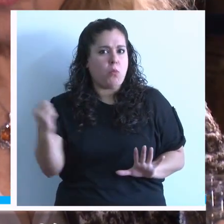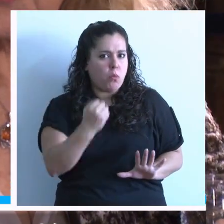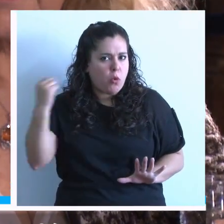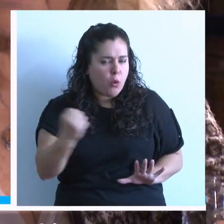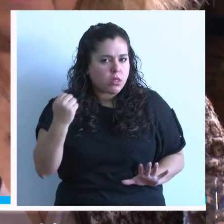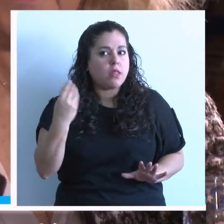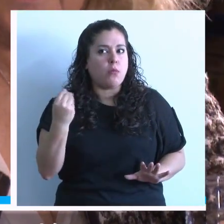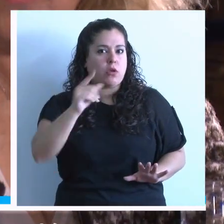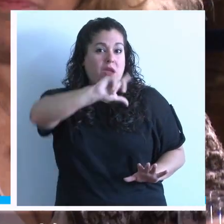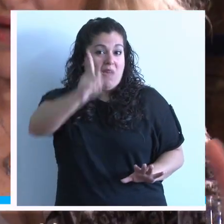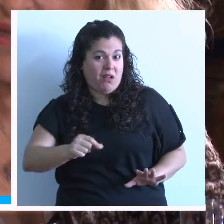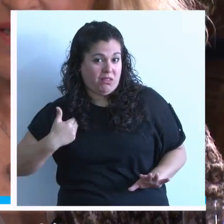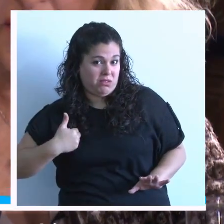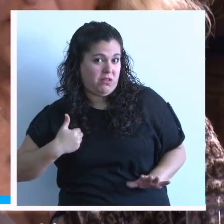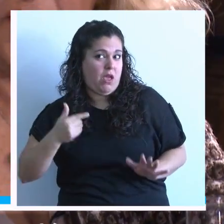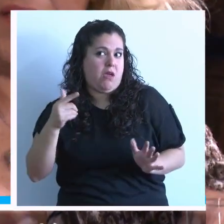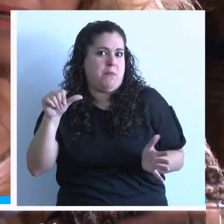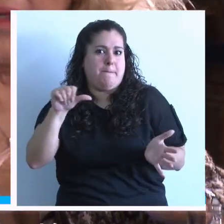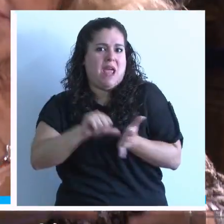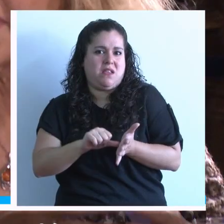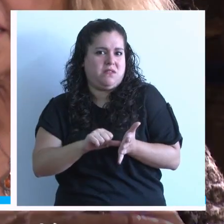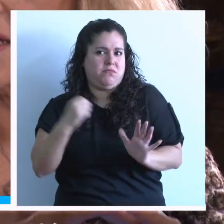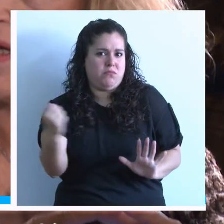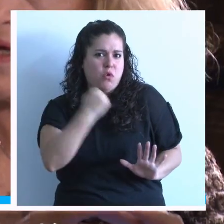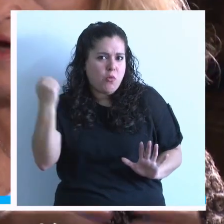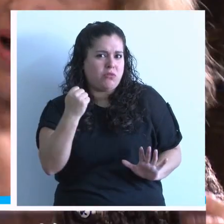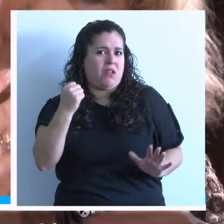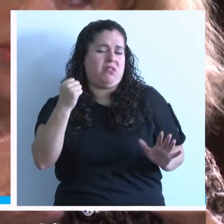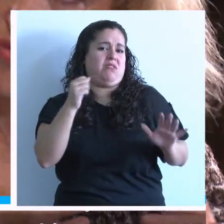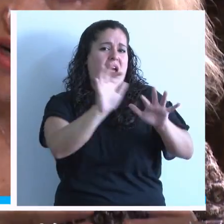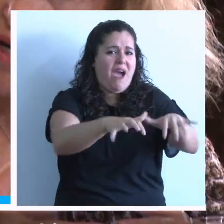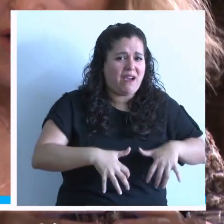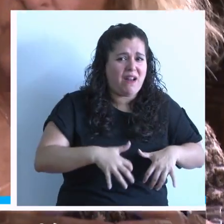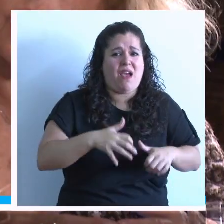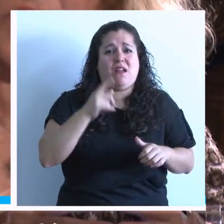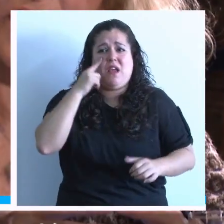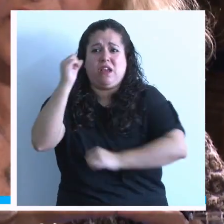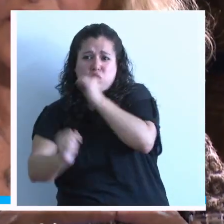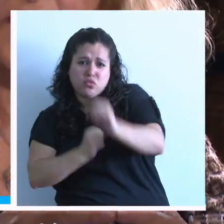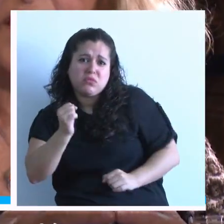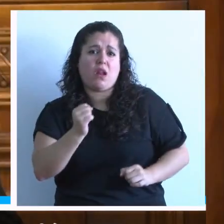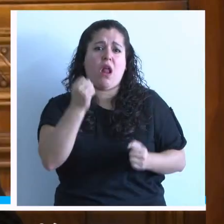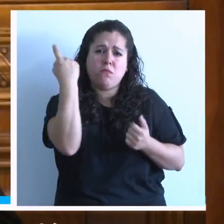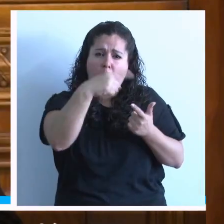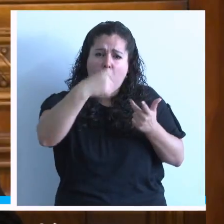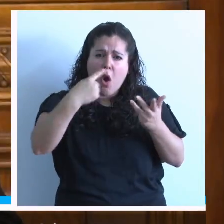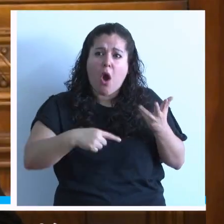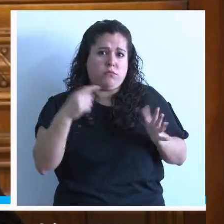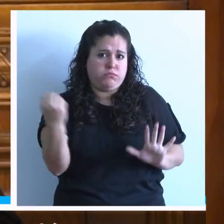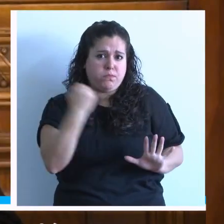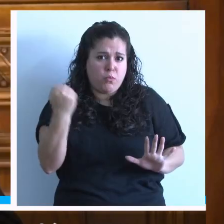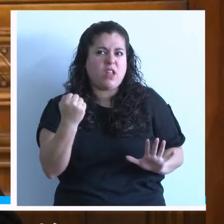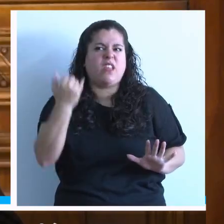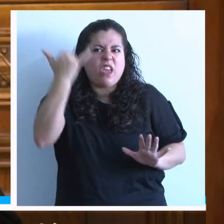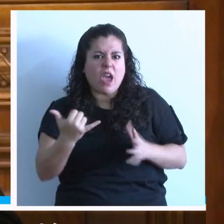Resulta muy importante en un país de base agraria y agroindustrial como la Argentina, es decir, que